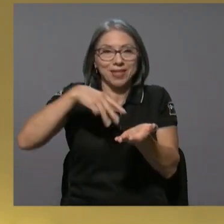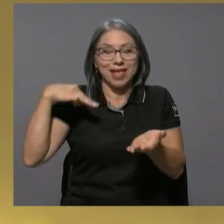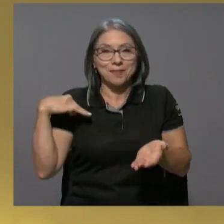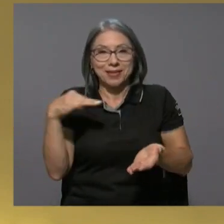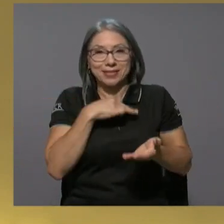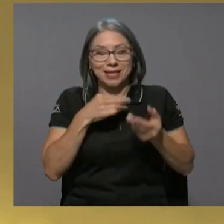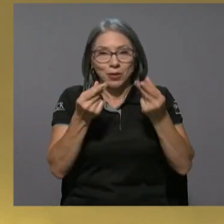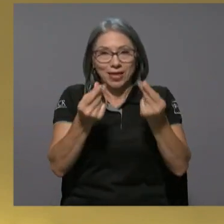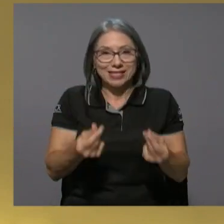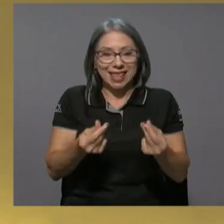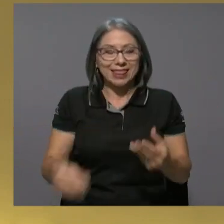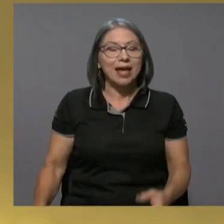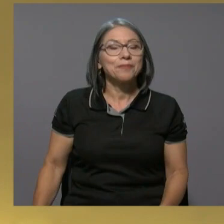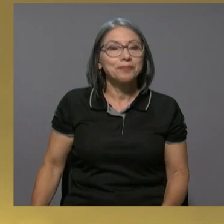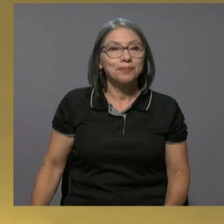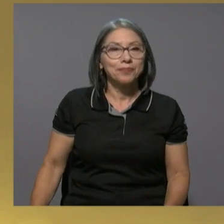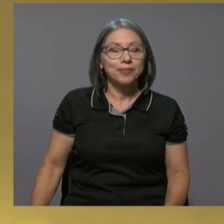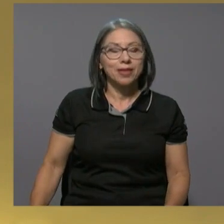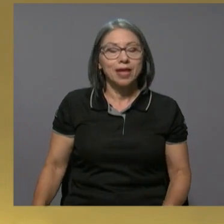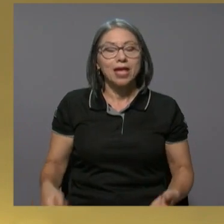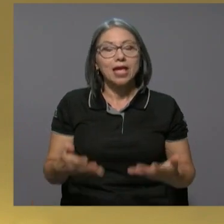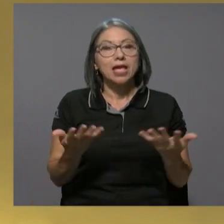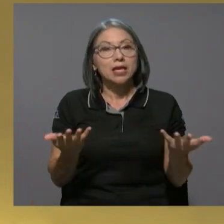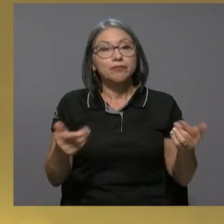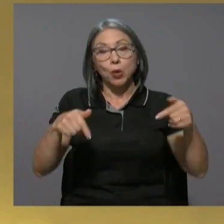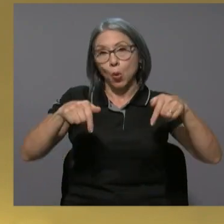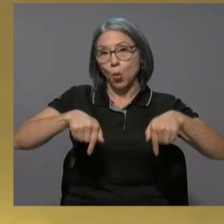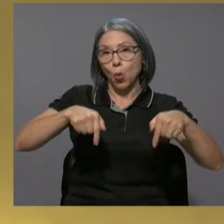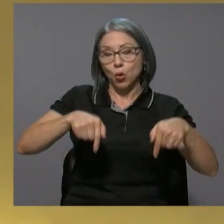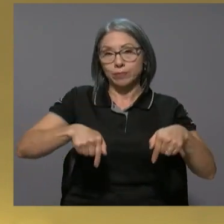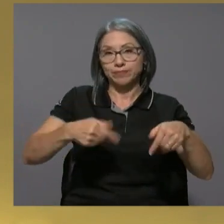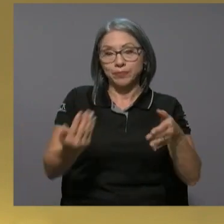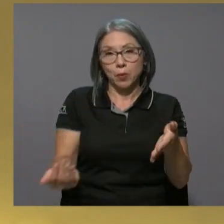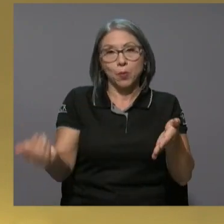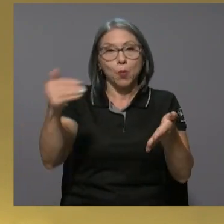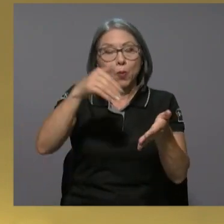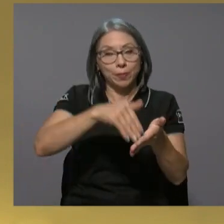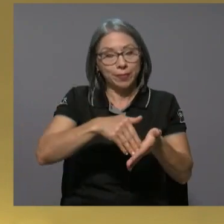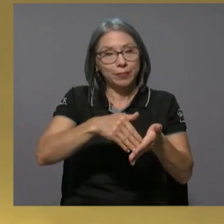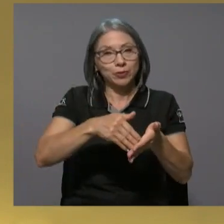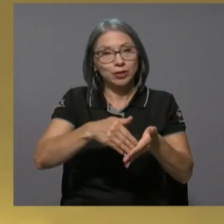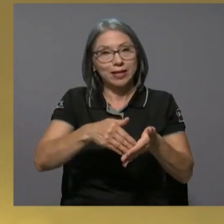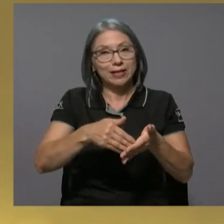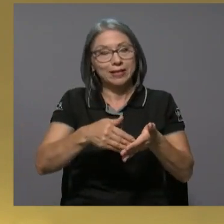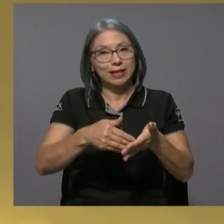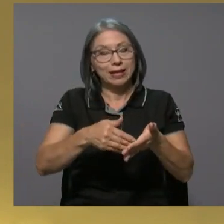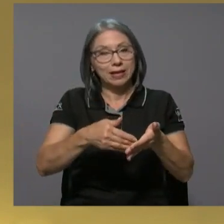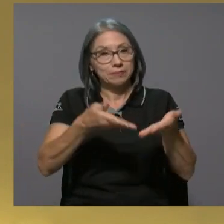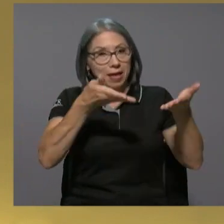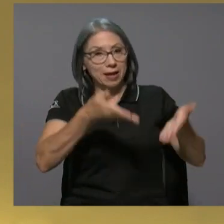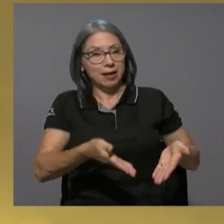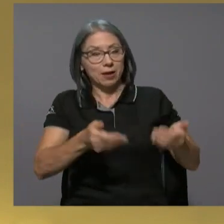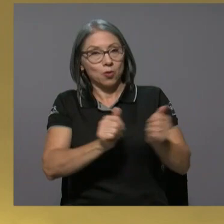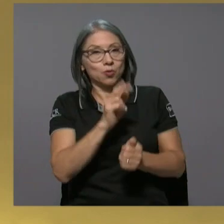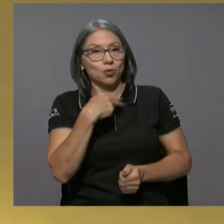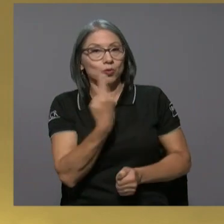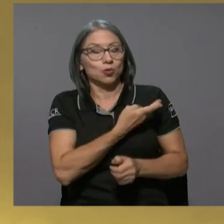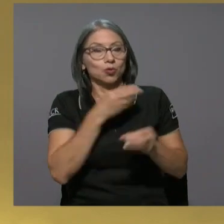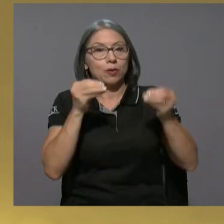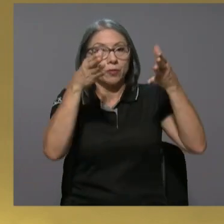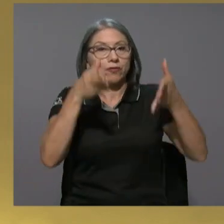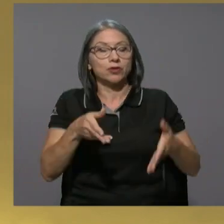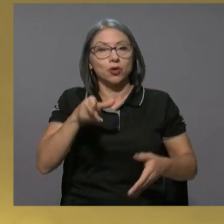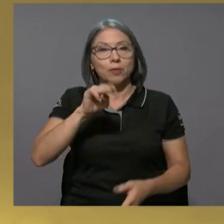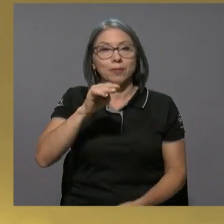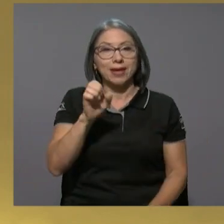Ministerio de Hacienda. Y hoy volvemos a tener con nosotros al profesor Miguel